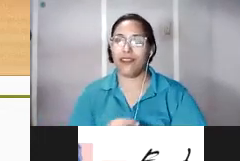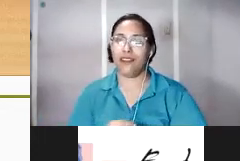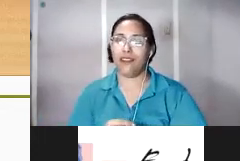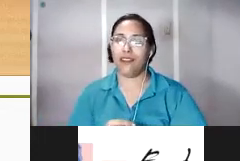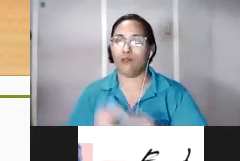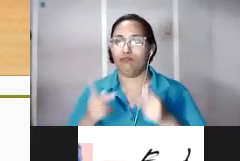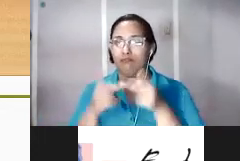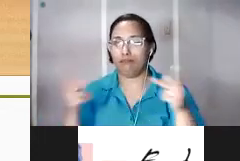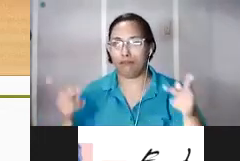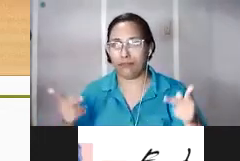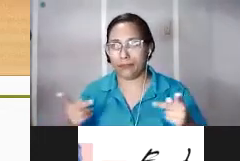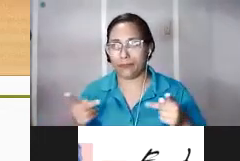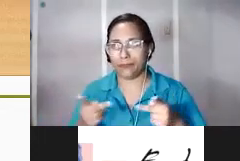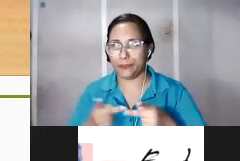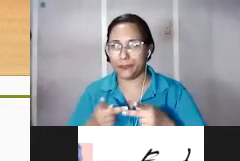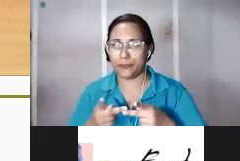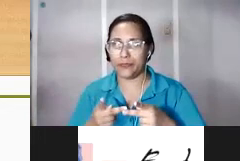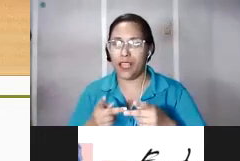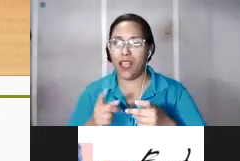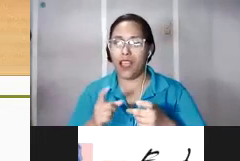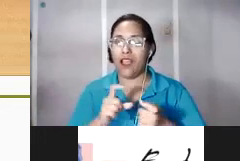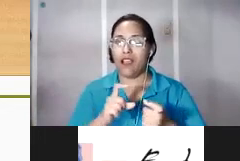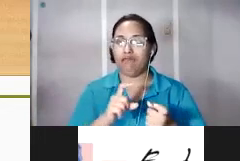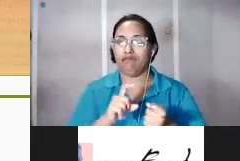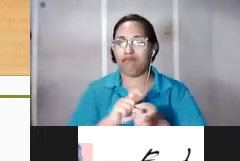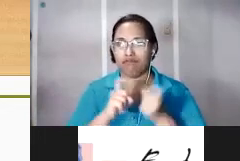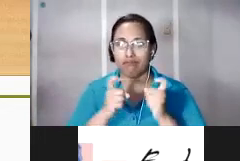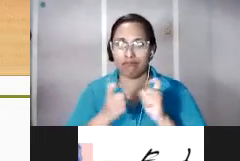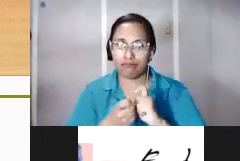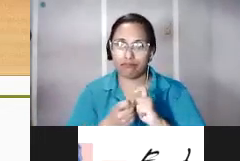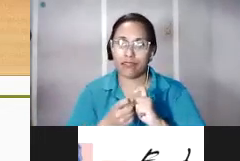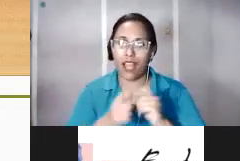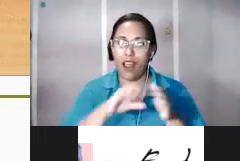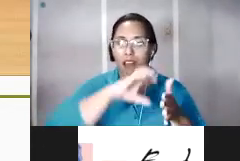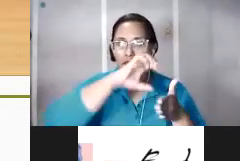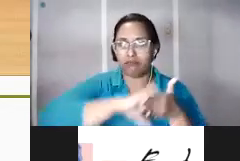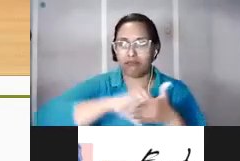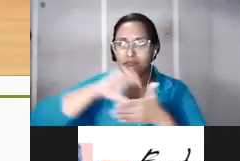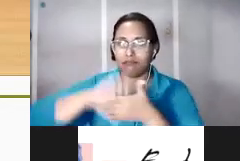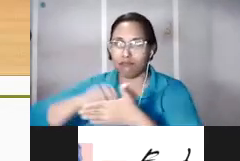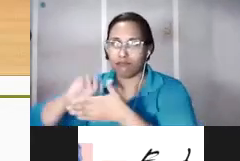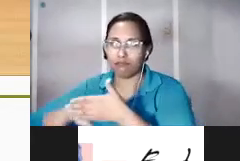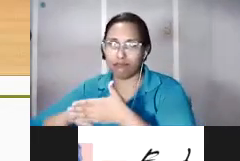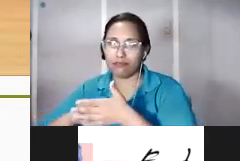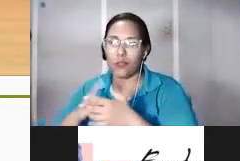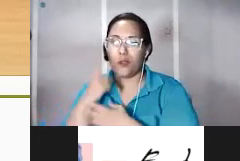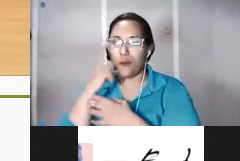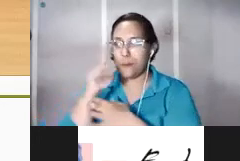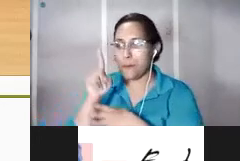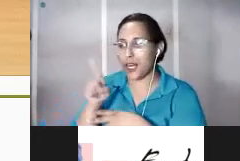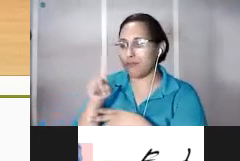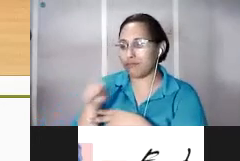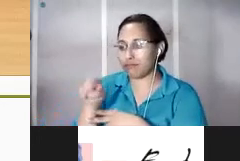aquellos obstáculos que estaban ahí para su sujeción. Ellas se